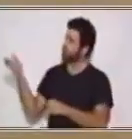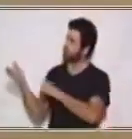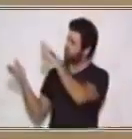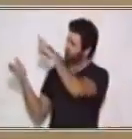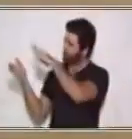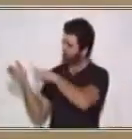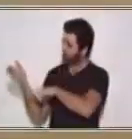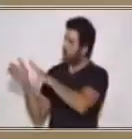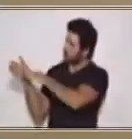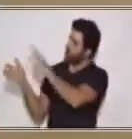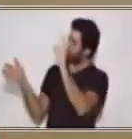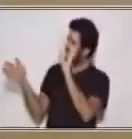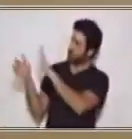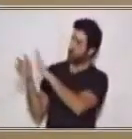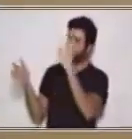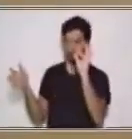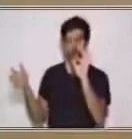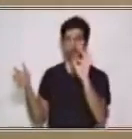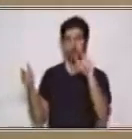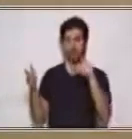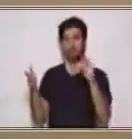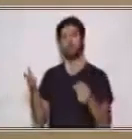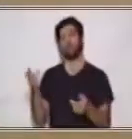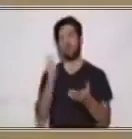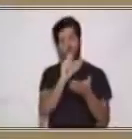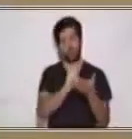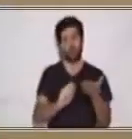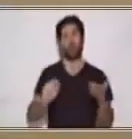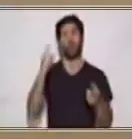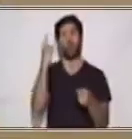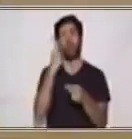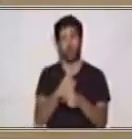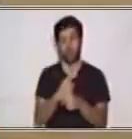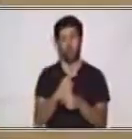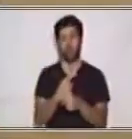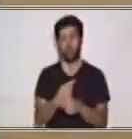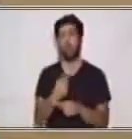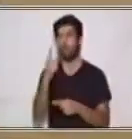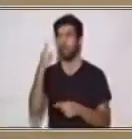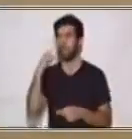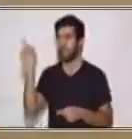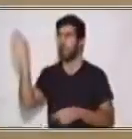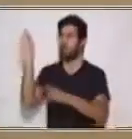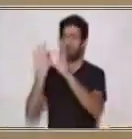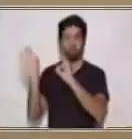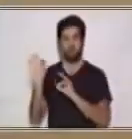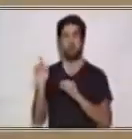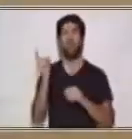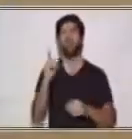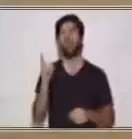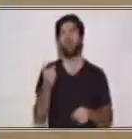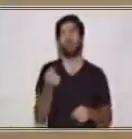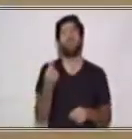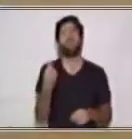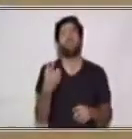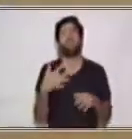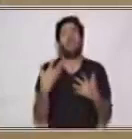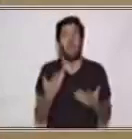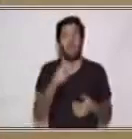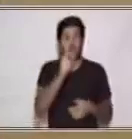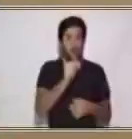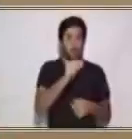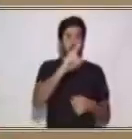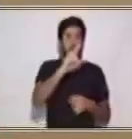visto o escuchado también las reglas del uso de la mayúscula, tú puedas identificar en dónde debes